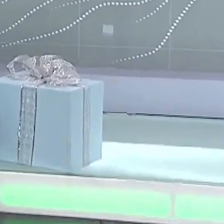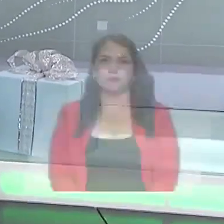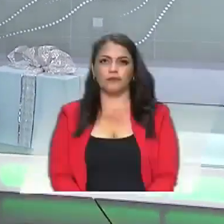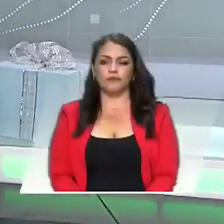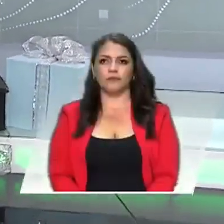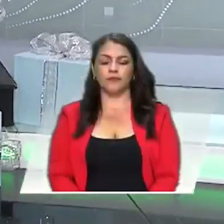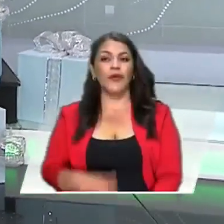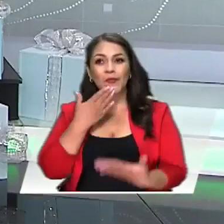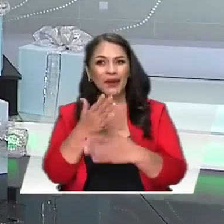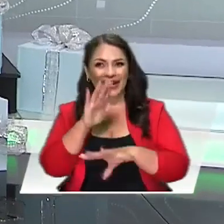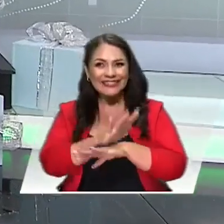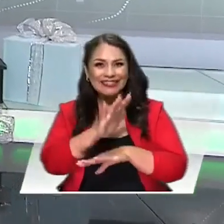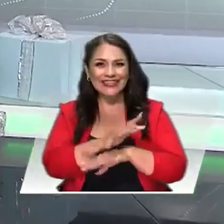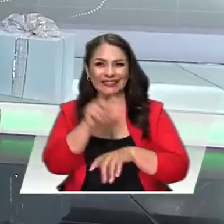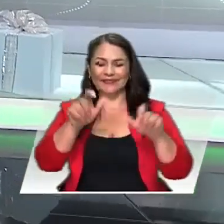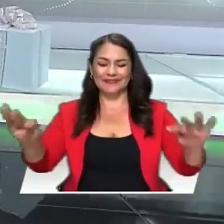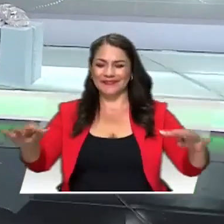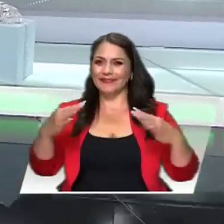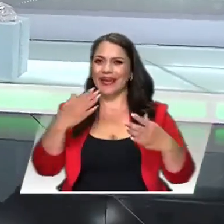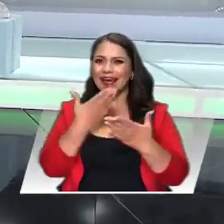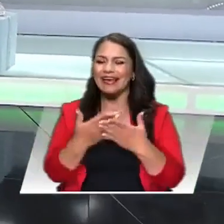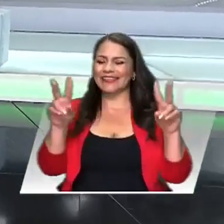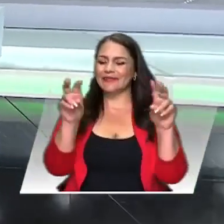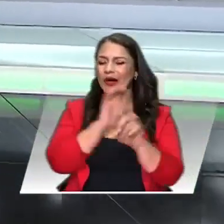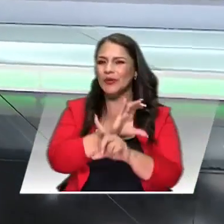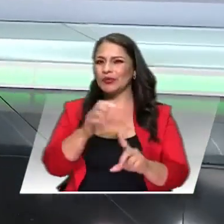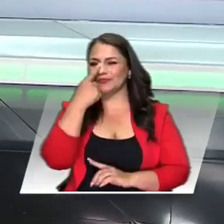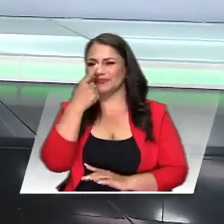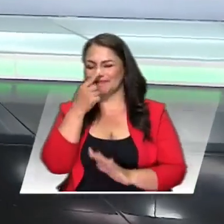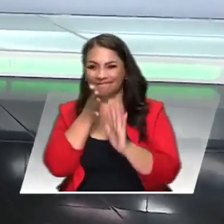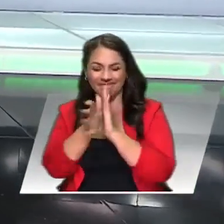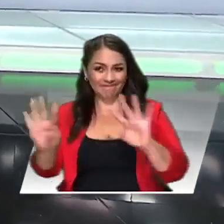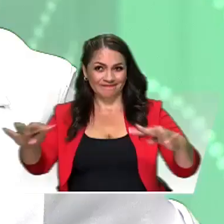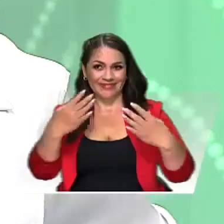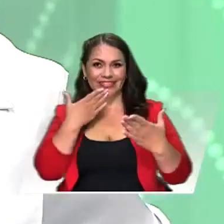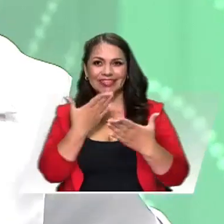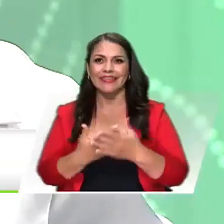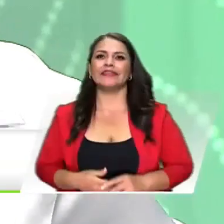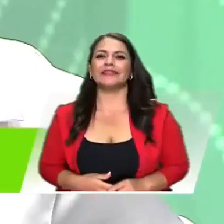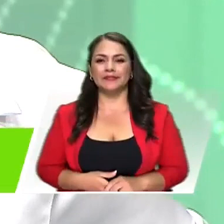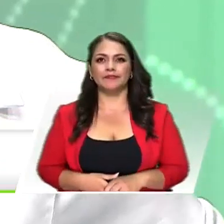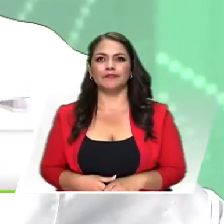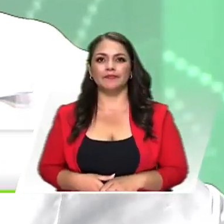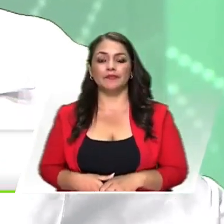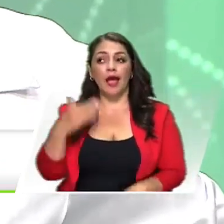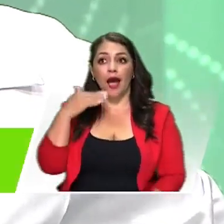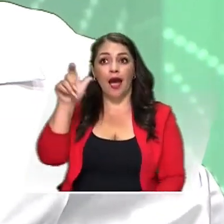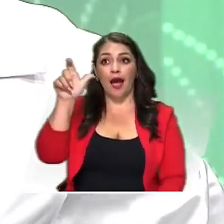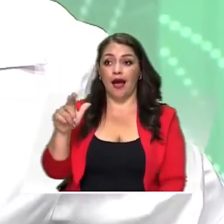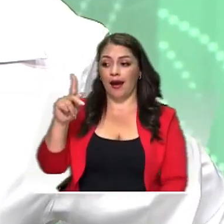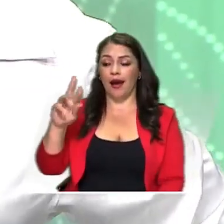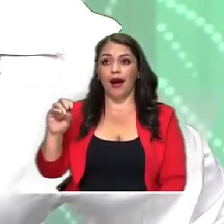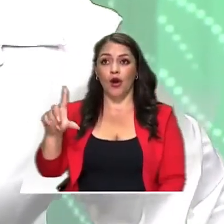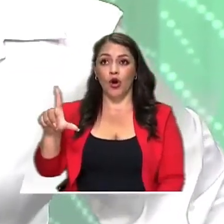Muy buenas tardes, bienvenidos a nuestra sección de cultura y entretenimiento. Gracias por acompañarnos. La cantante antioqueña Karol